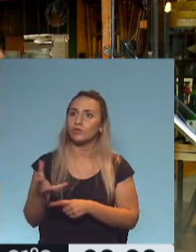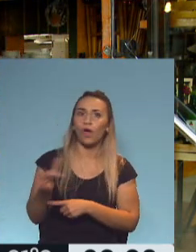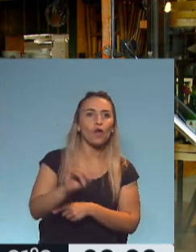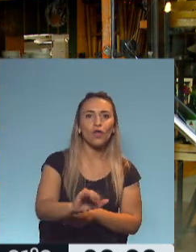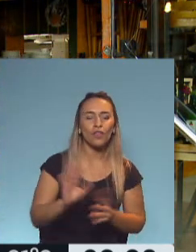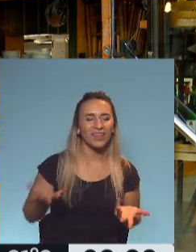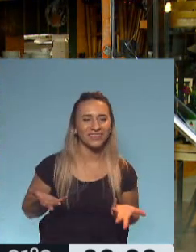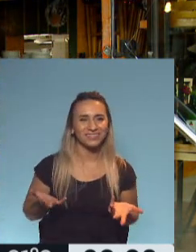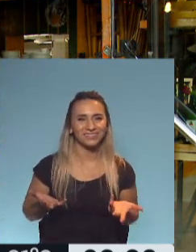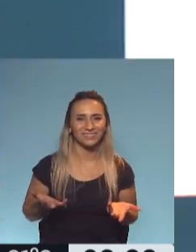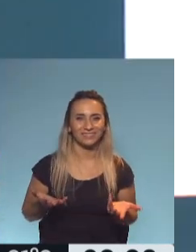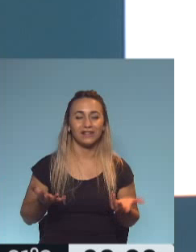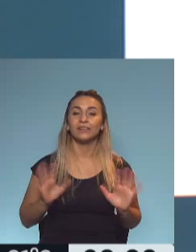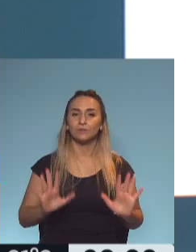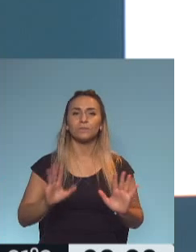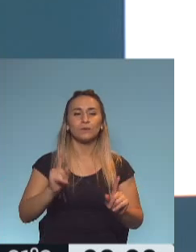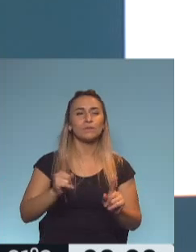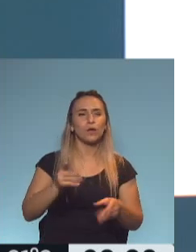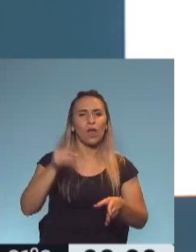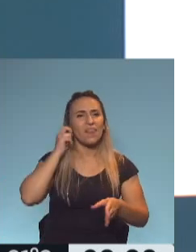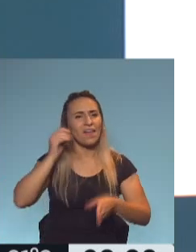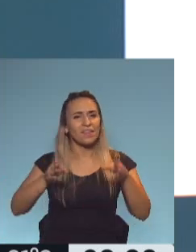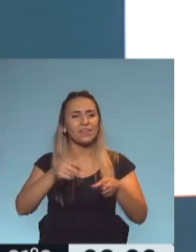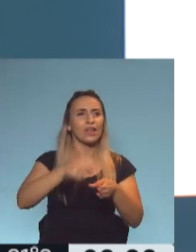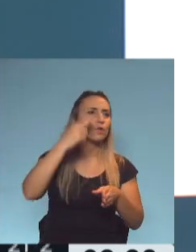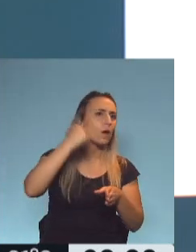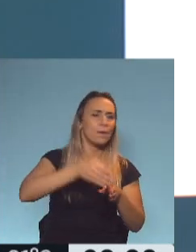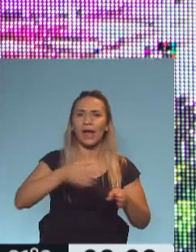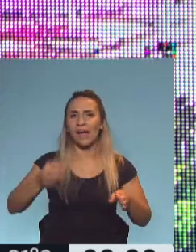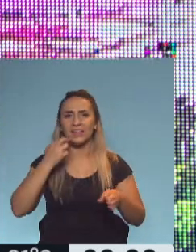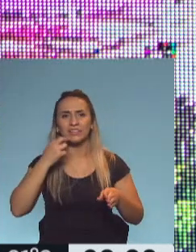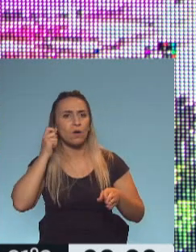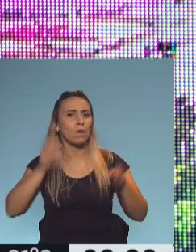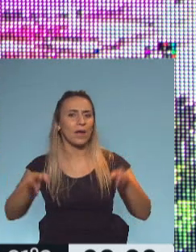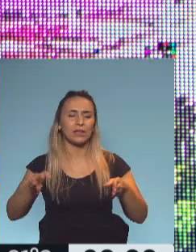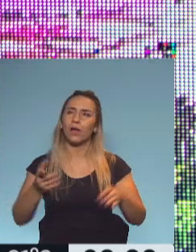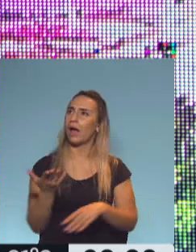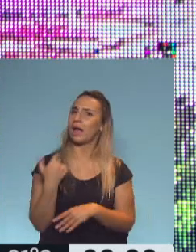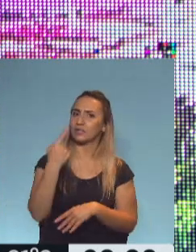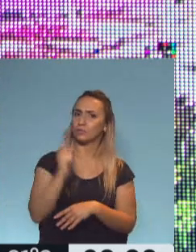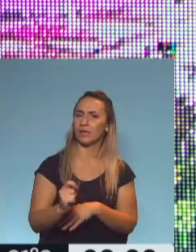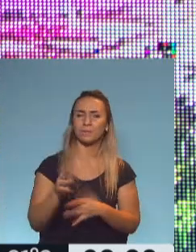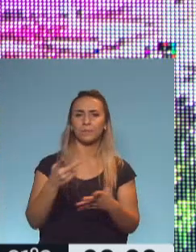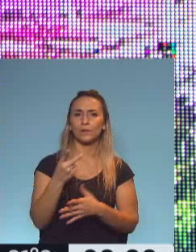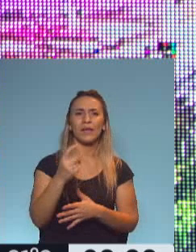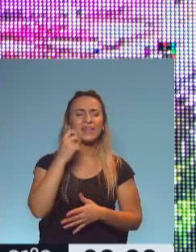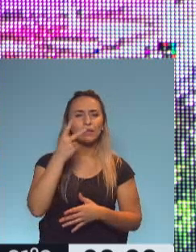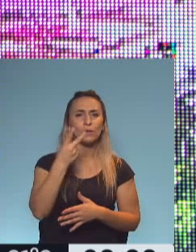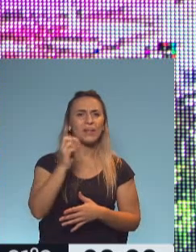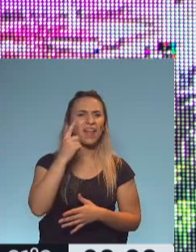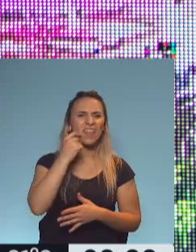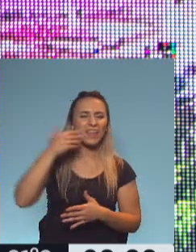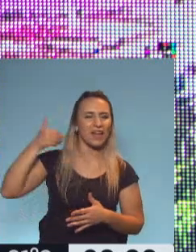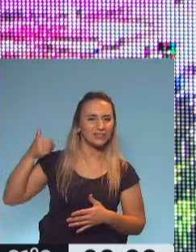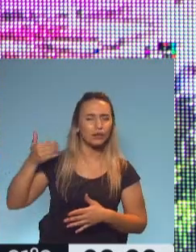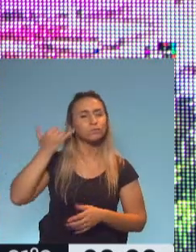Perdón, Nico, esa franja etaria de 9 a 19 años, hace un mes, poco menos, quizás 20 días, un par de semanas, ya se hablaba de